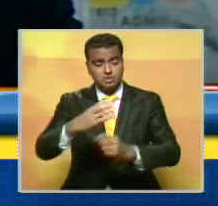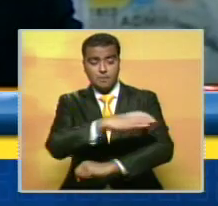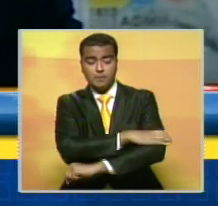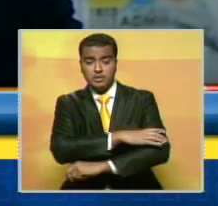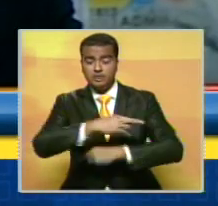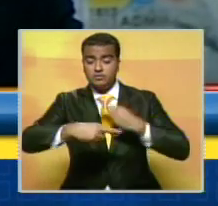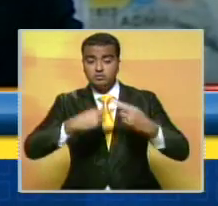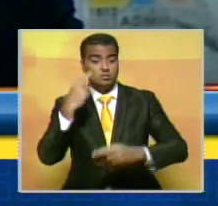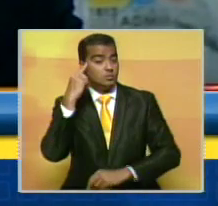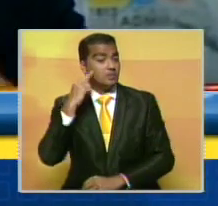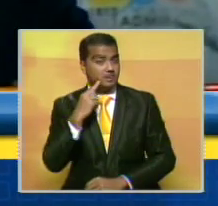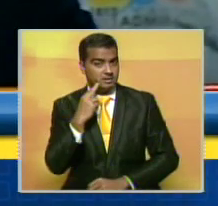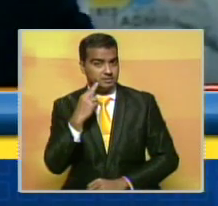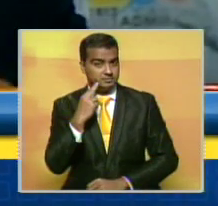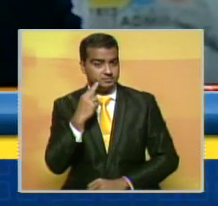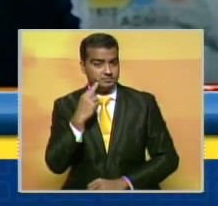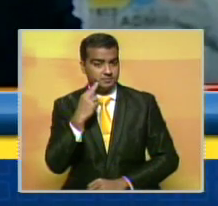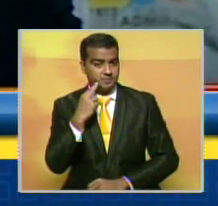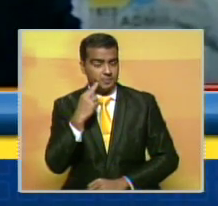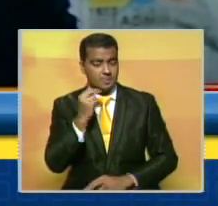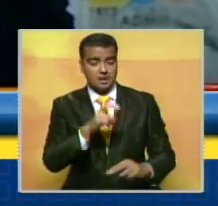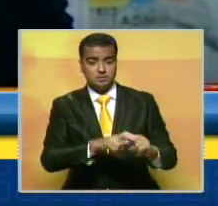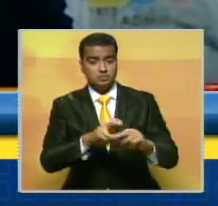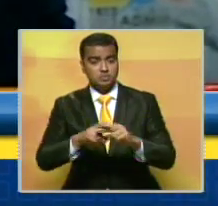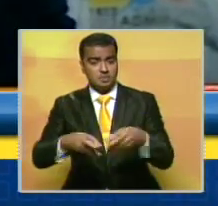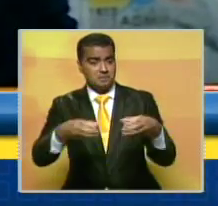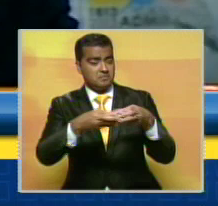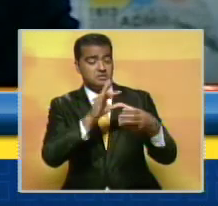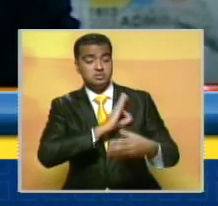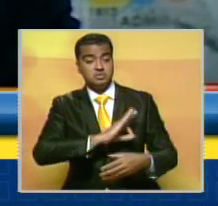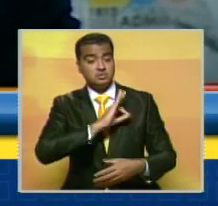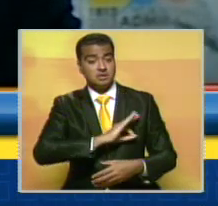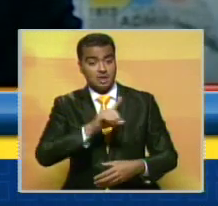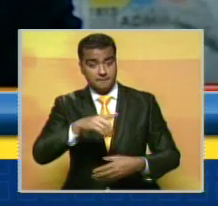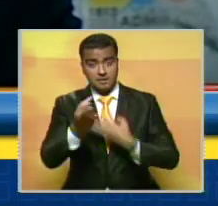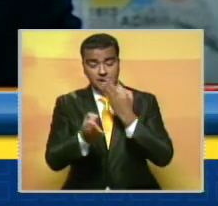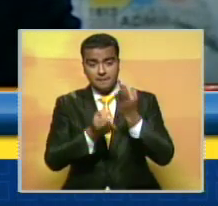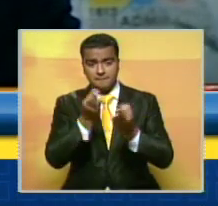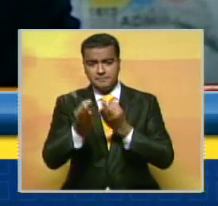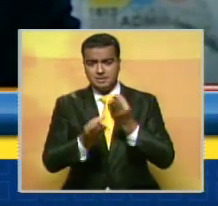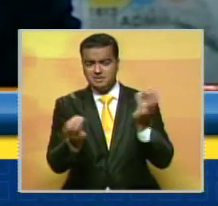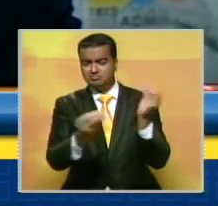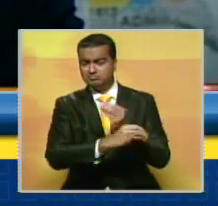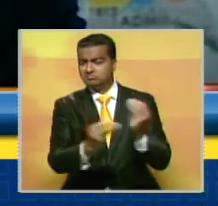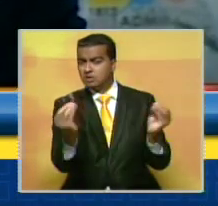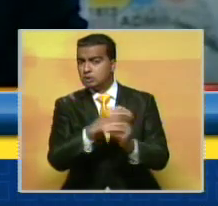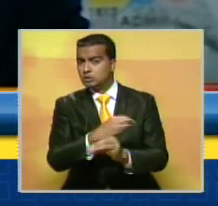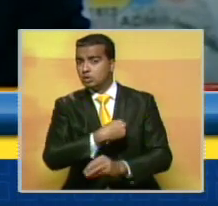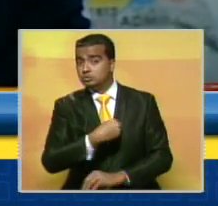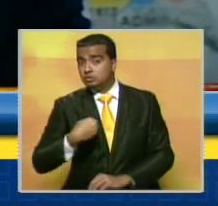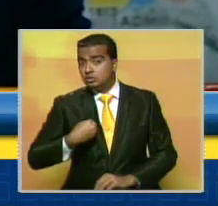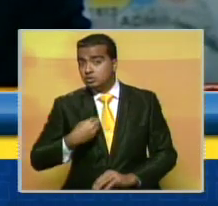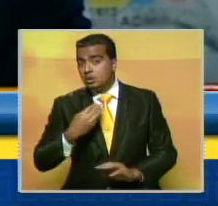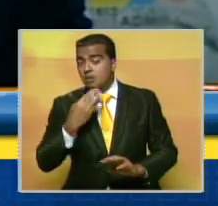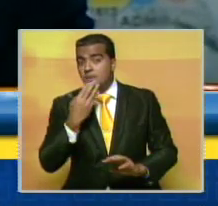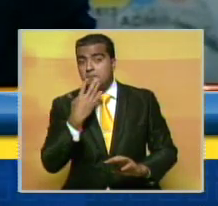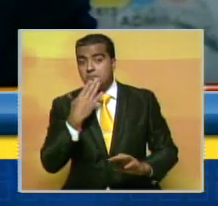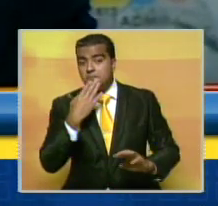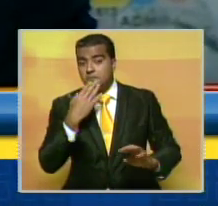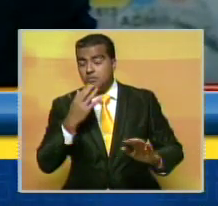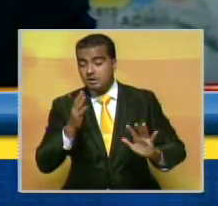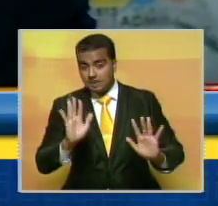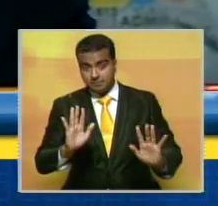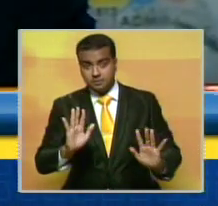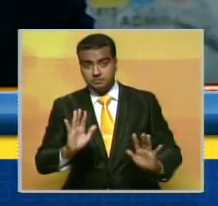revolución bolivariana han reunido una base social que también expresa un descontento. Uno de ellos, bueno,